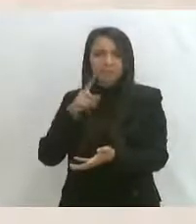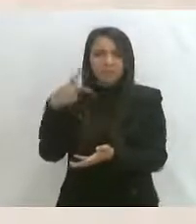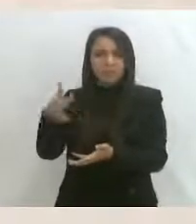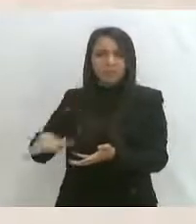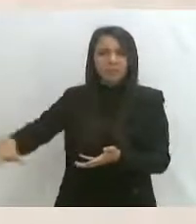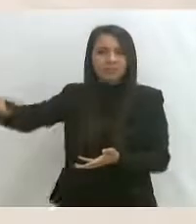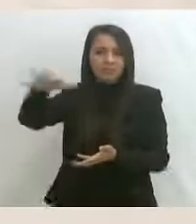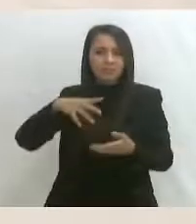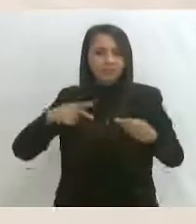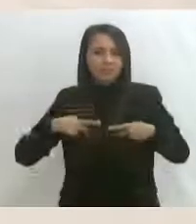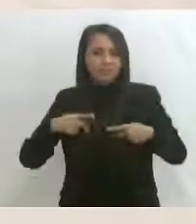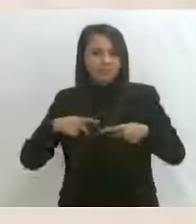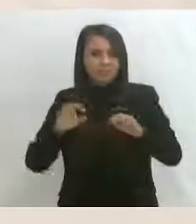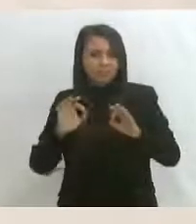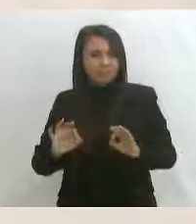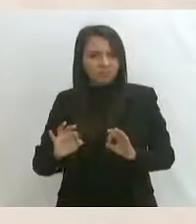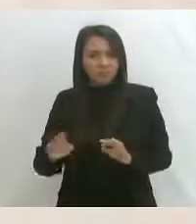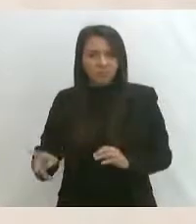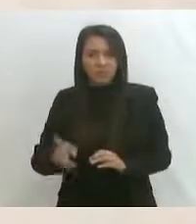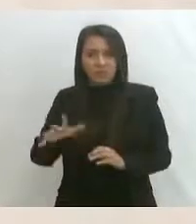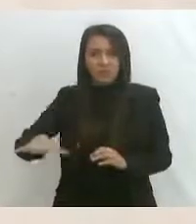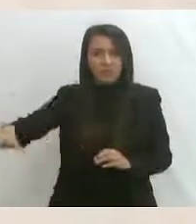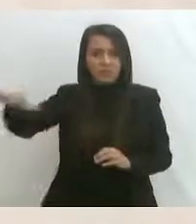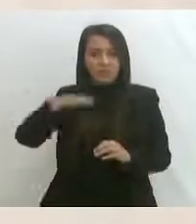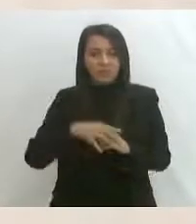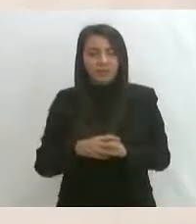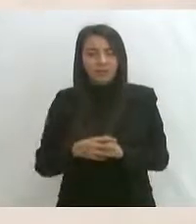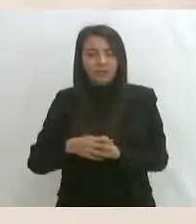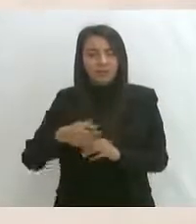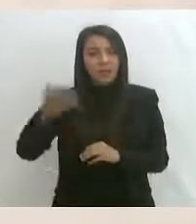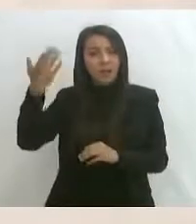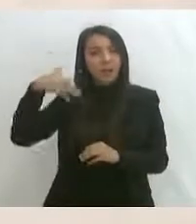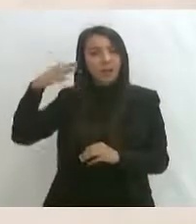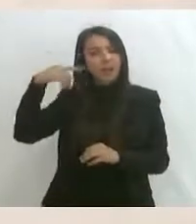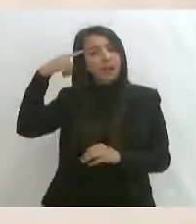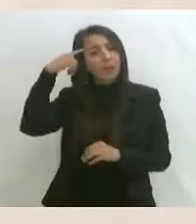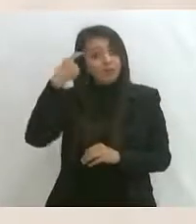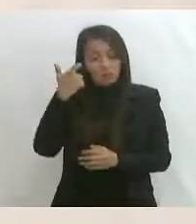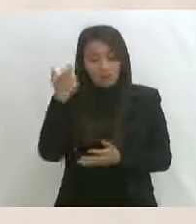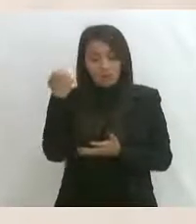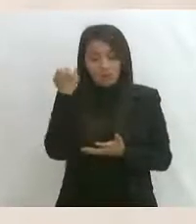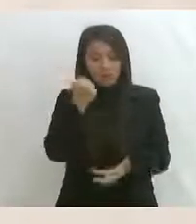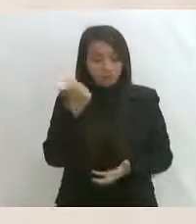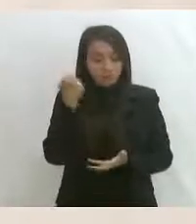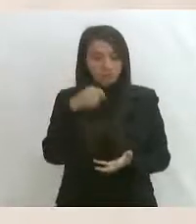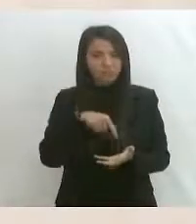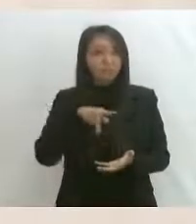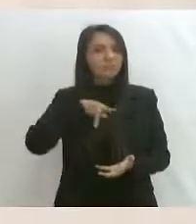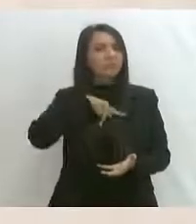Antes se pensaba que el presupuesto era dinero del gobierno.